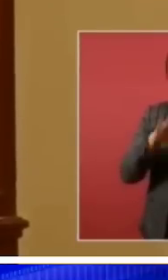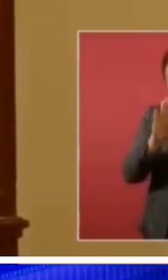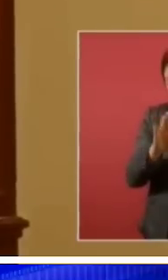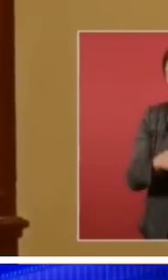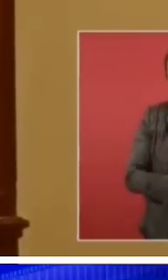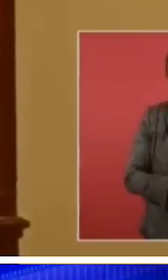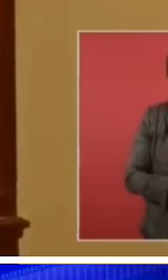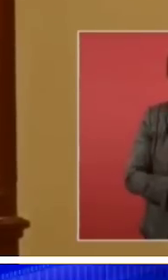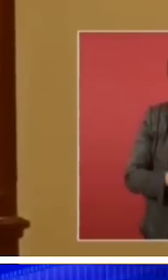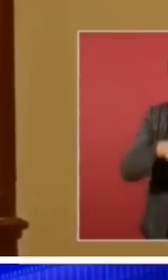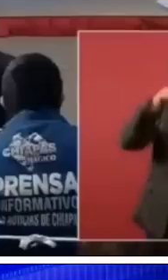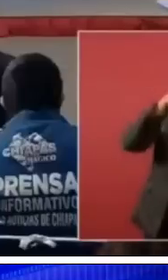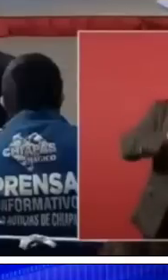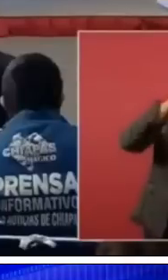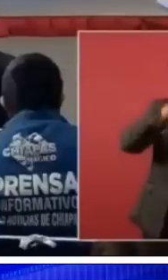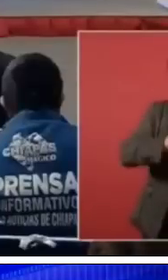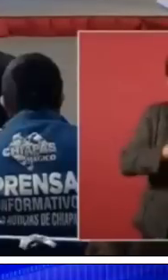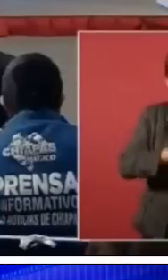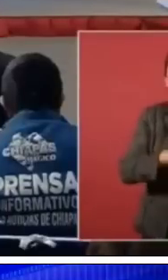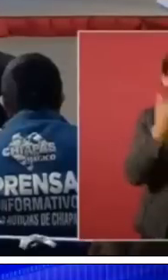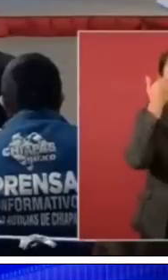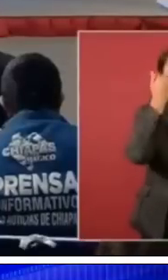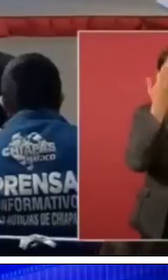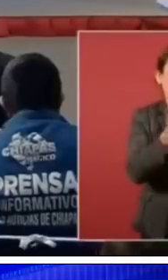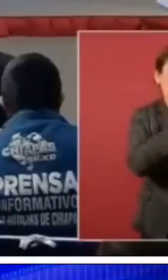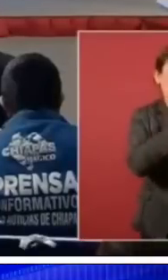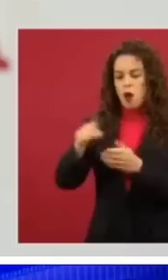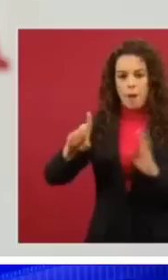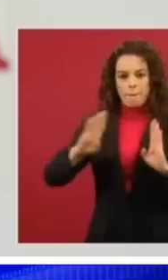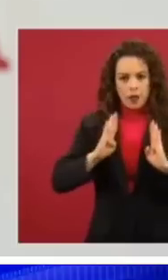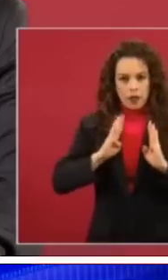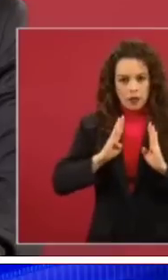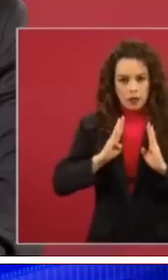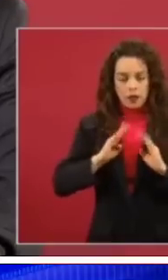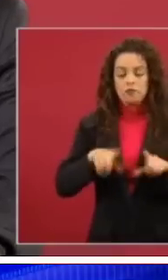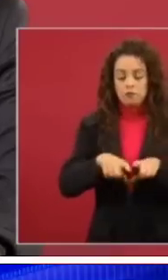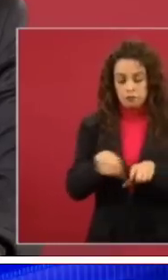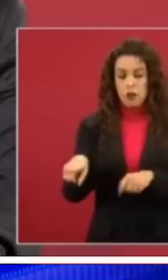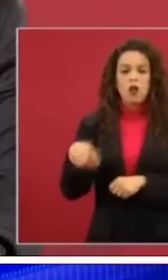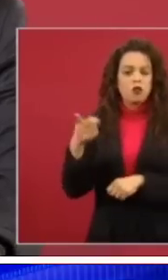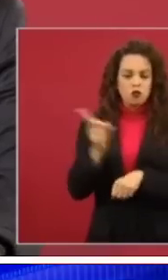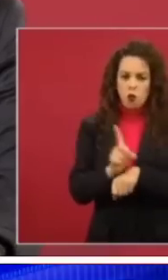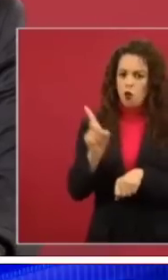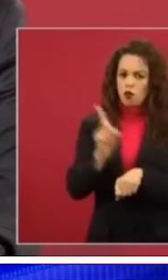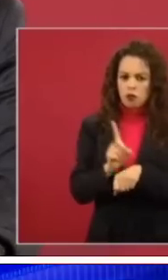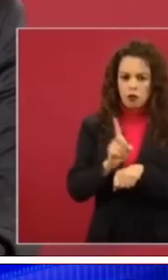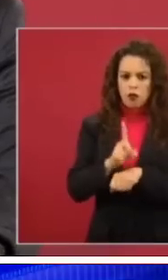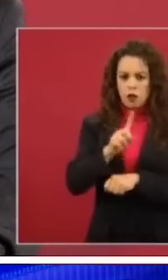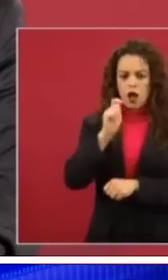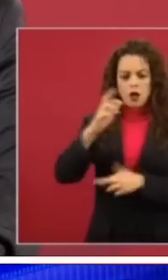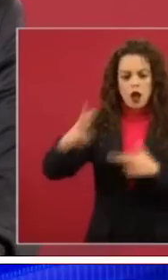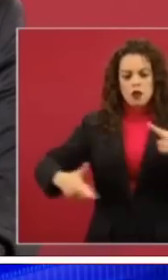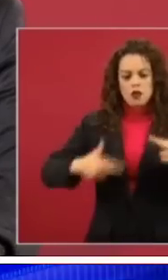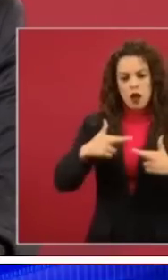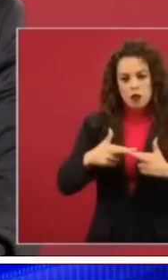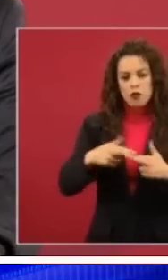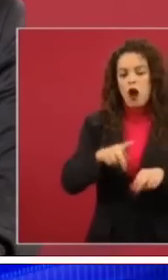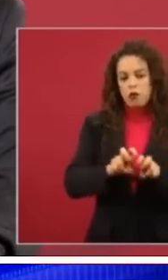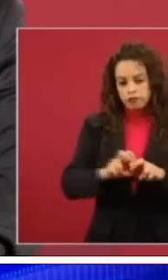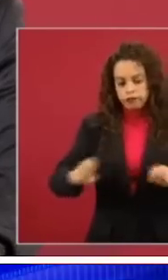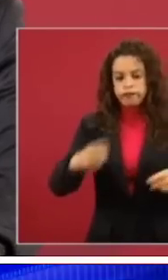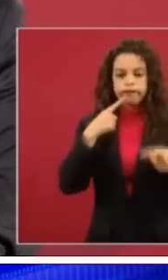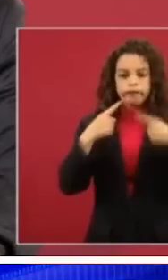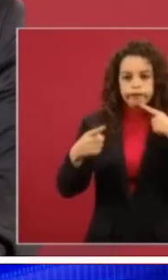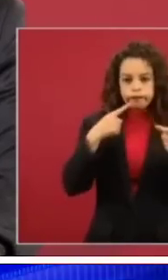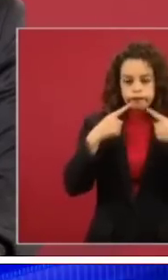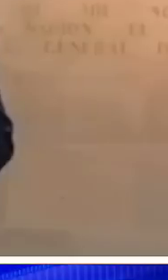perdonaron a estos jueces varios jueces que han tomado decisiones mucho muy cuestionables no solo en contra de la cuarta transformación sino